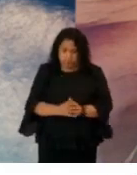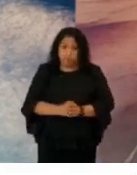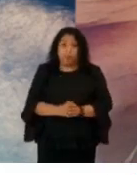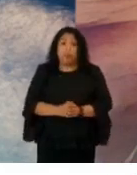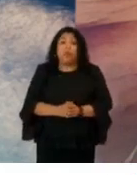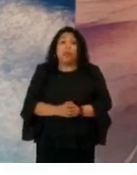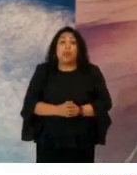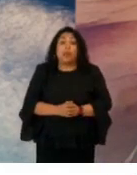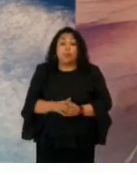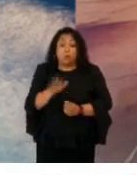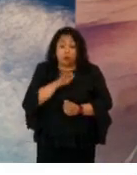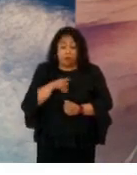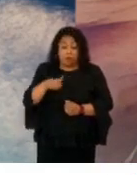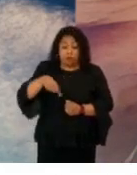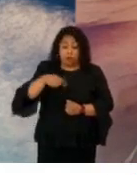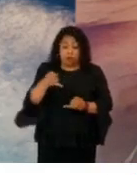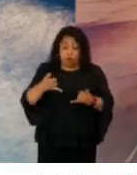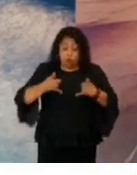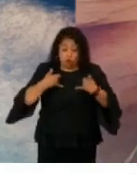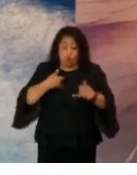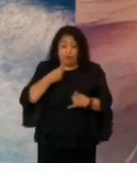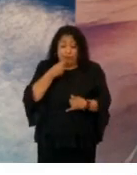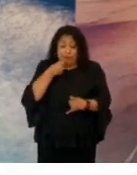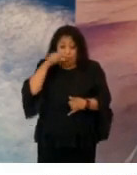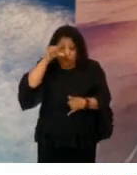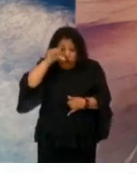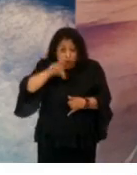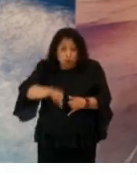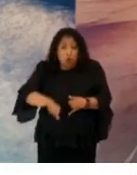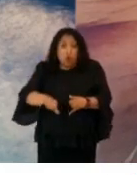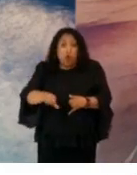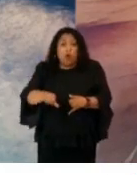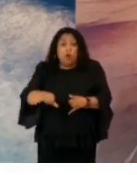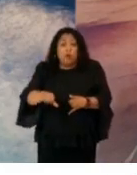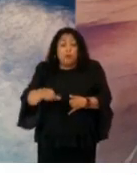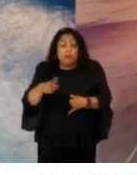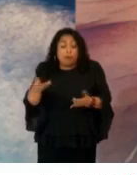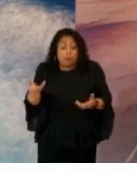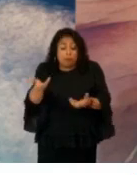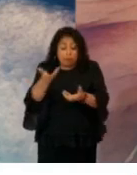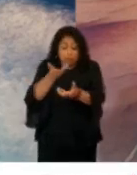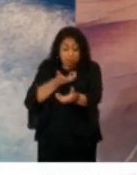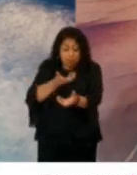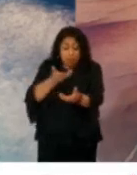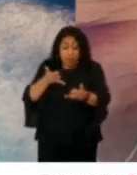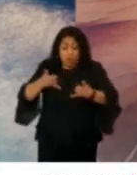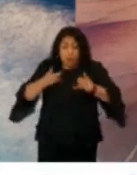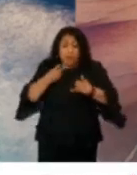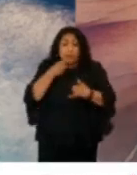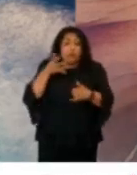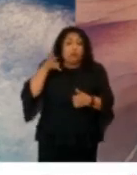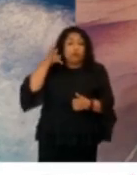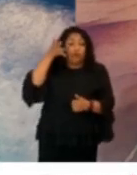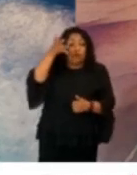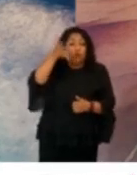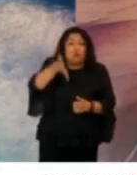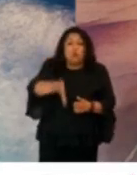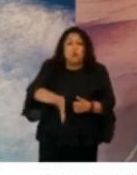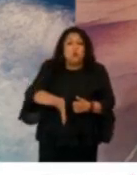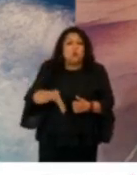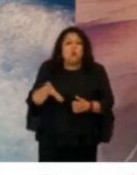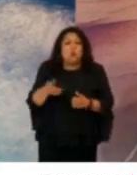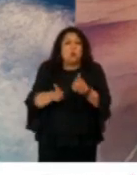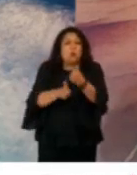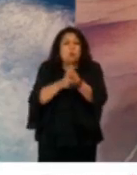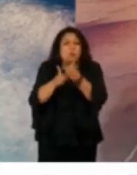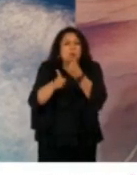si logramos que los jóvenes y los niños de hoy se encuentren cuando son jóvenes y niños, en el futuro no van a resolver